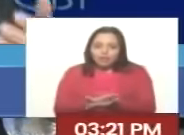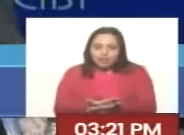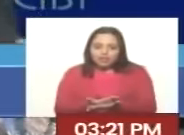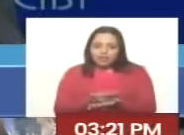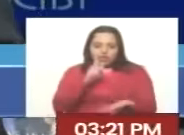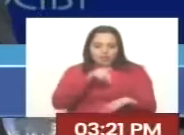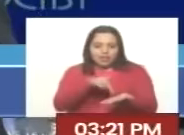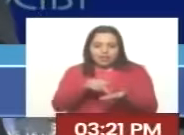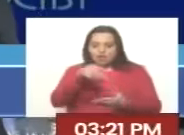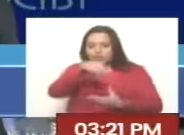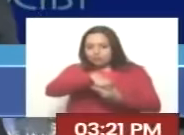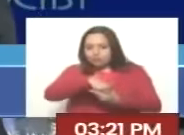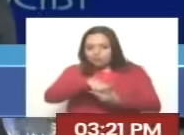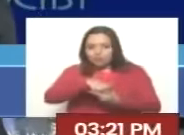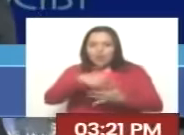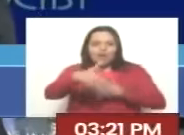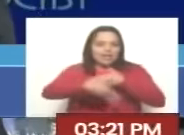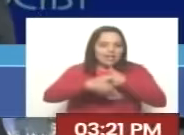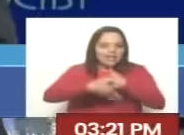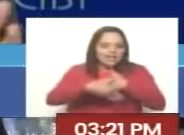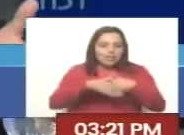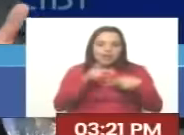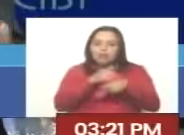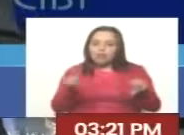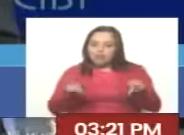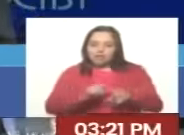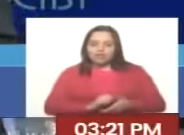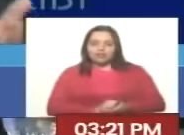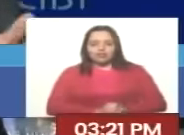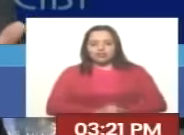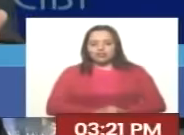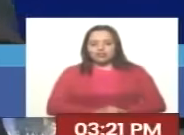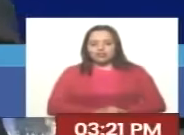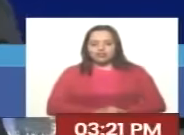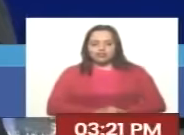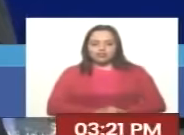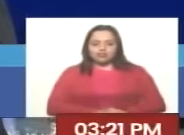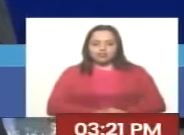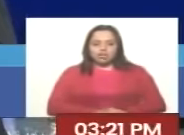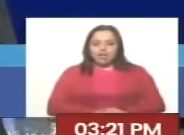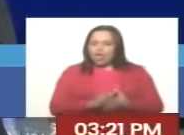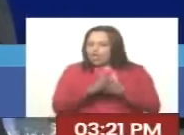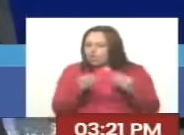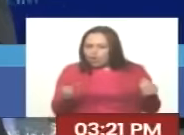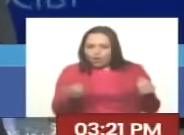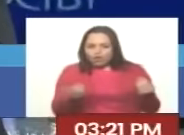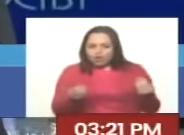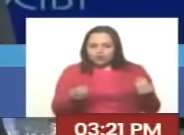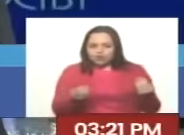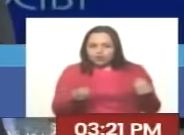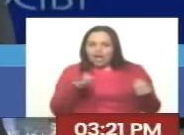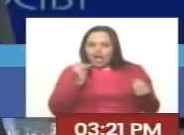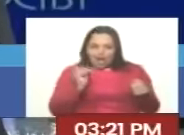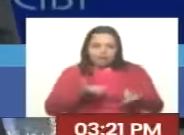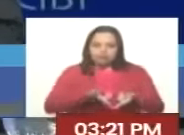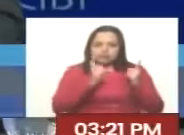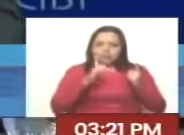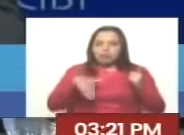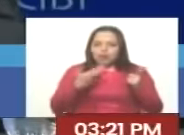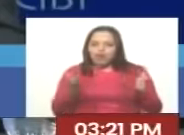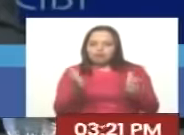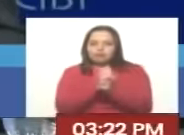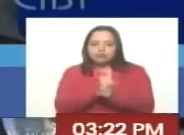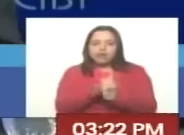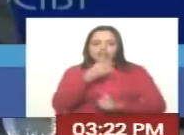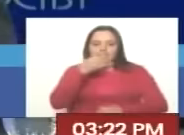actuación a través de redes sociales públicas. O sea, yo creo que todo es viable para llegar a la verdad. Y este